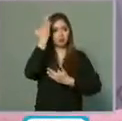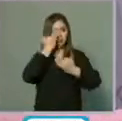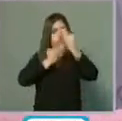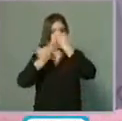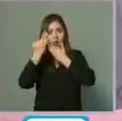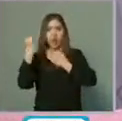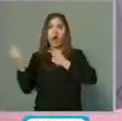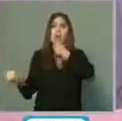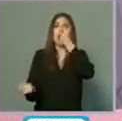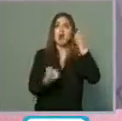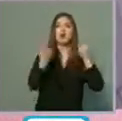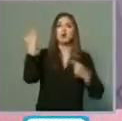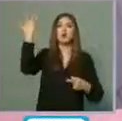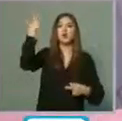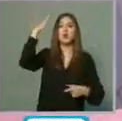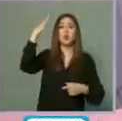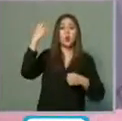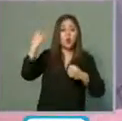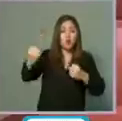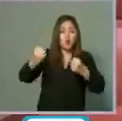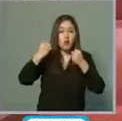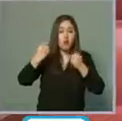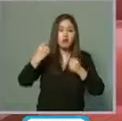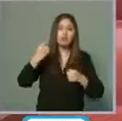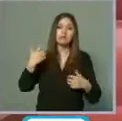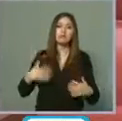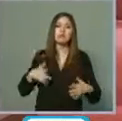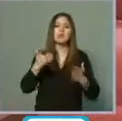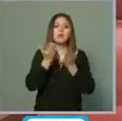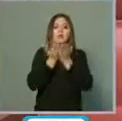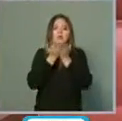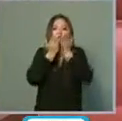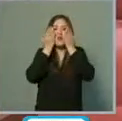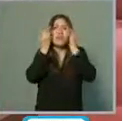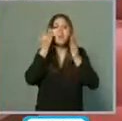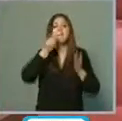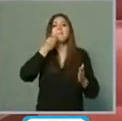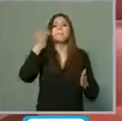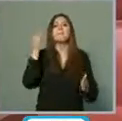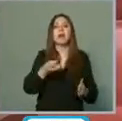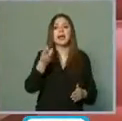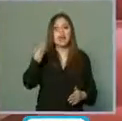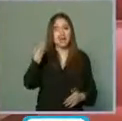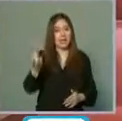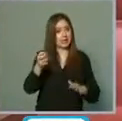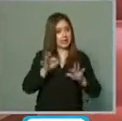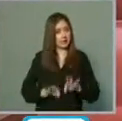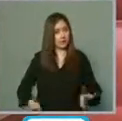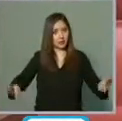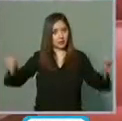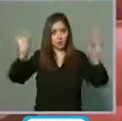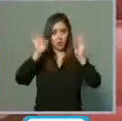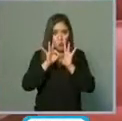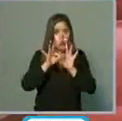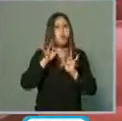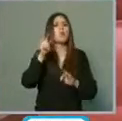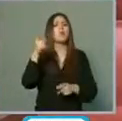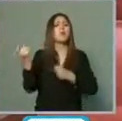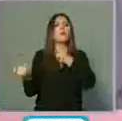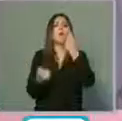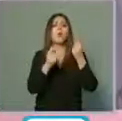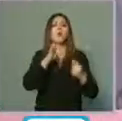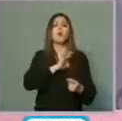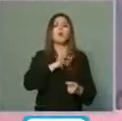del sol, obviamente no te puedo explicar lo que es porque es maravillosa. Entonces ese me parece que es un esencial porque además puedes guardar